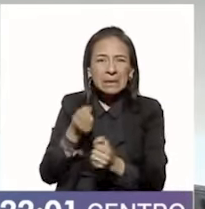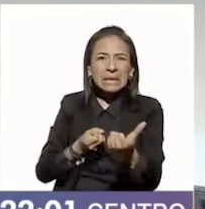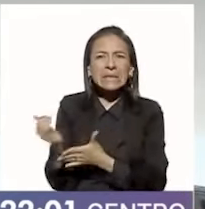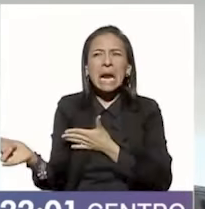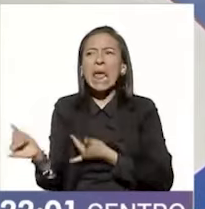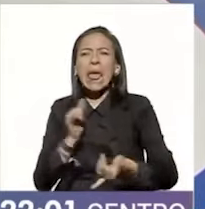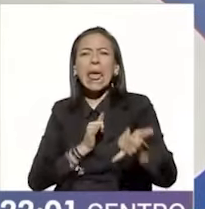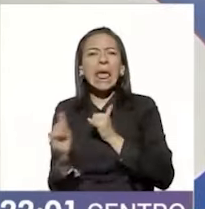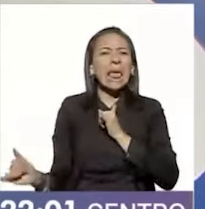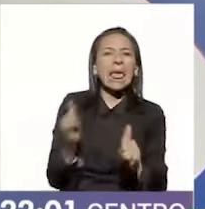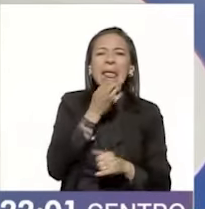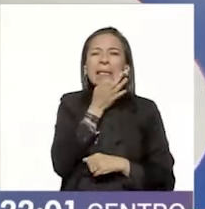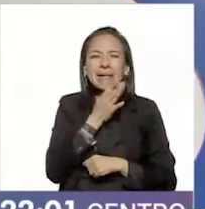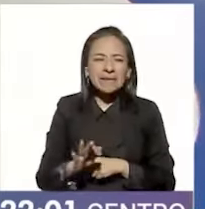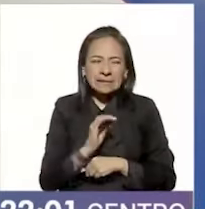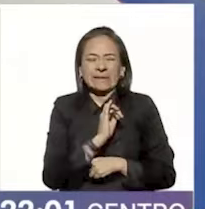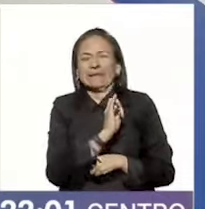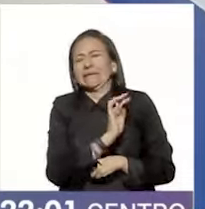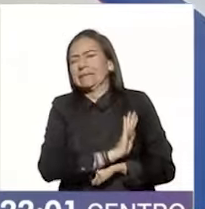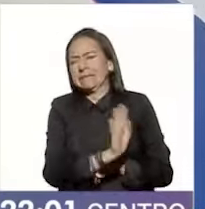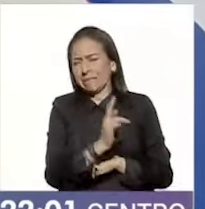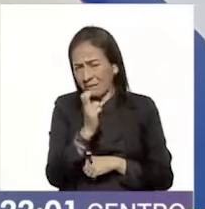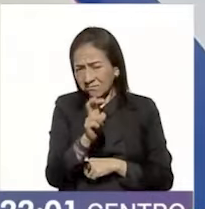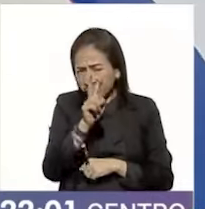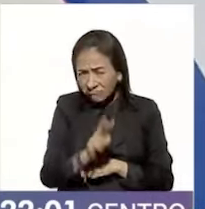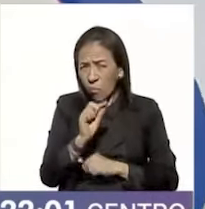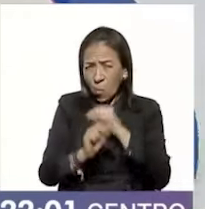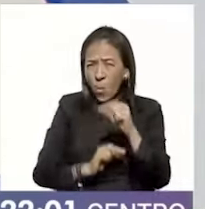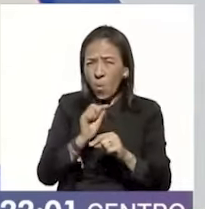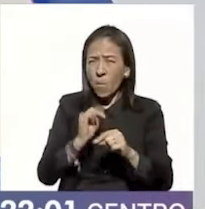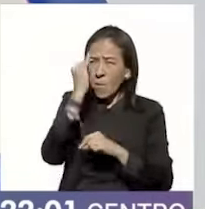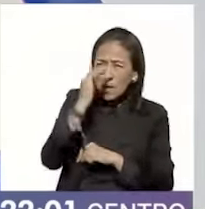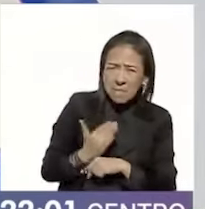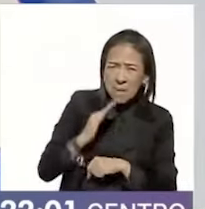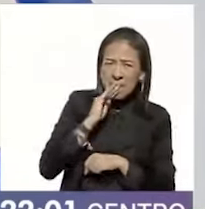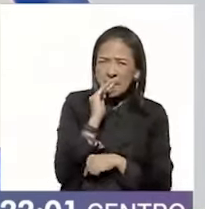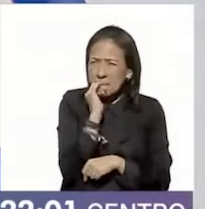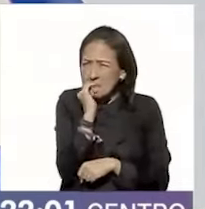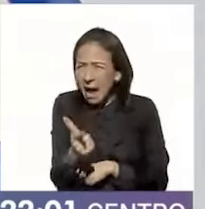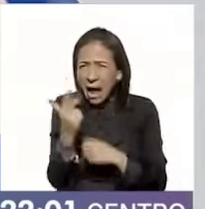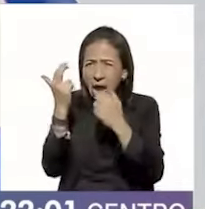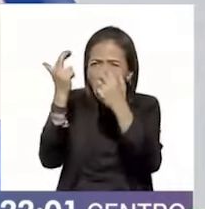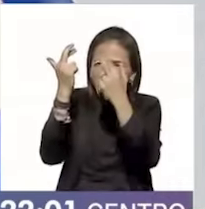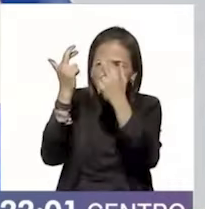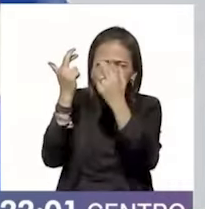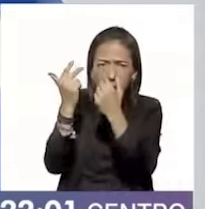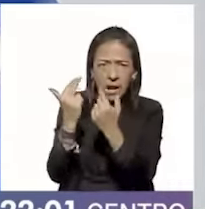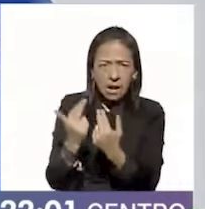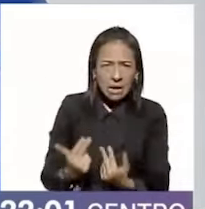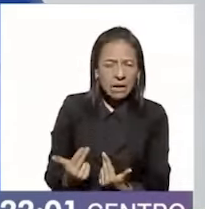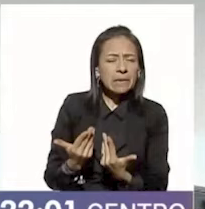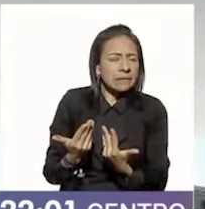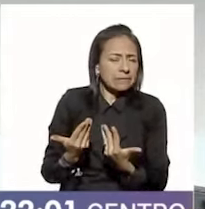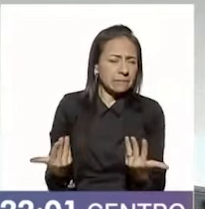yo creo que ese desprestigio, que realmente fue ganado a pulso y que es una losa muy fuerte, sí, claro. Sí le